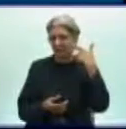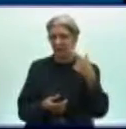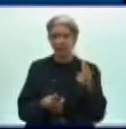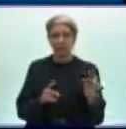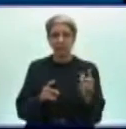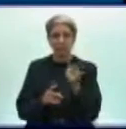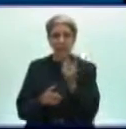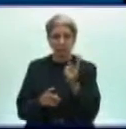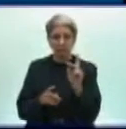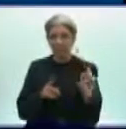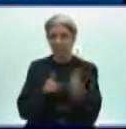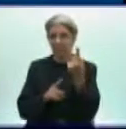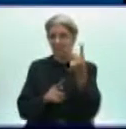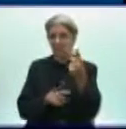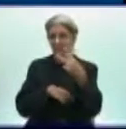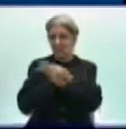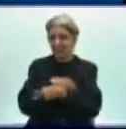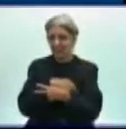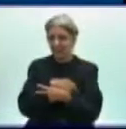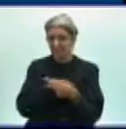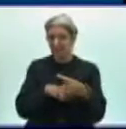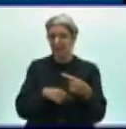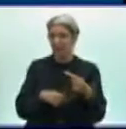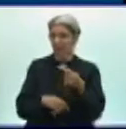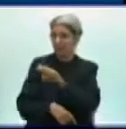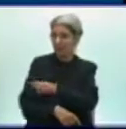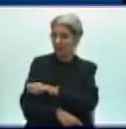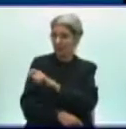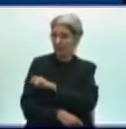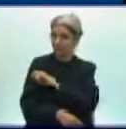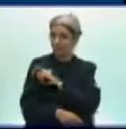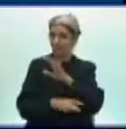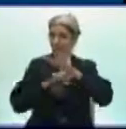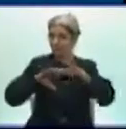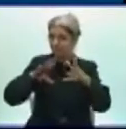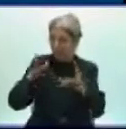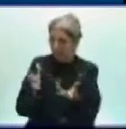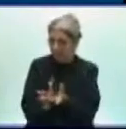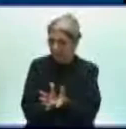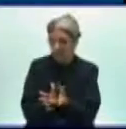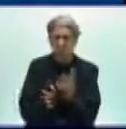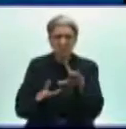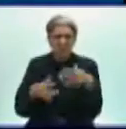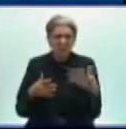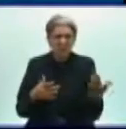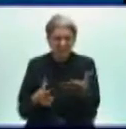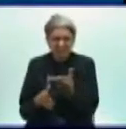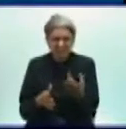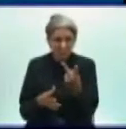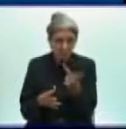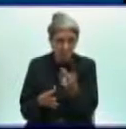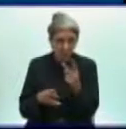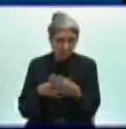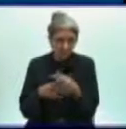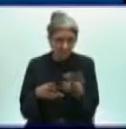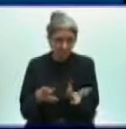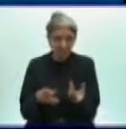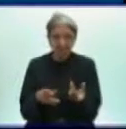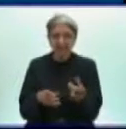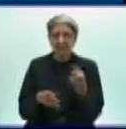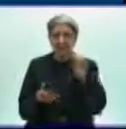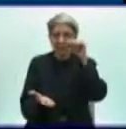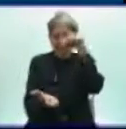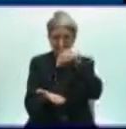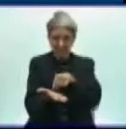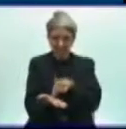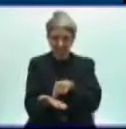población mundial. ¿Cuáles son? Bien, un inciso A que dice: localiza estos países en un mapa de contorno del cuaderno de